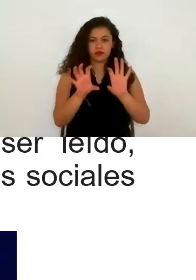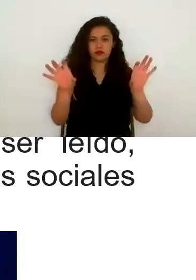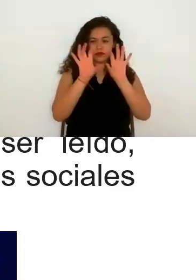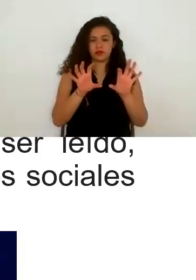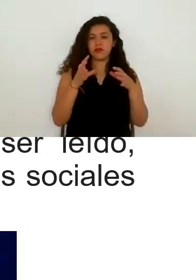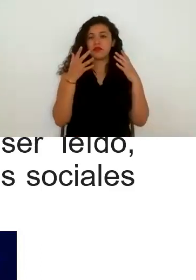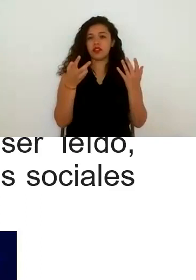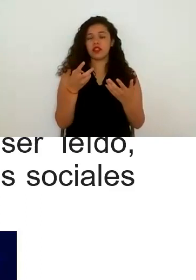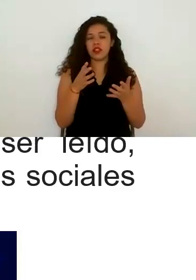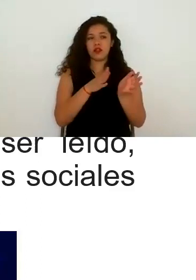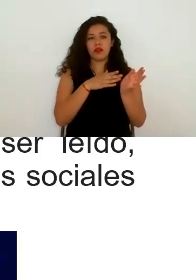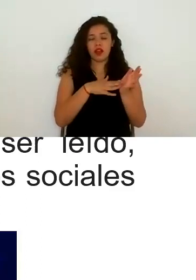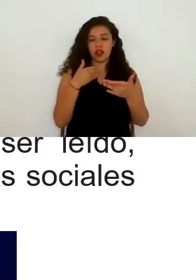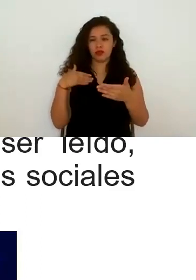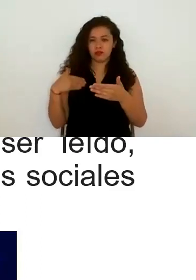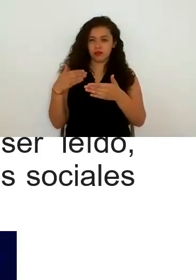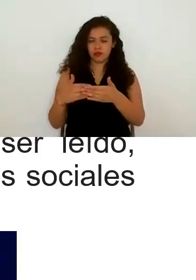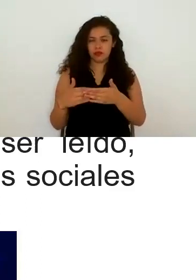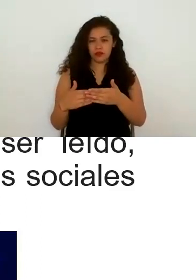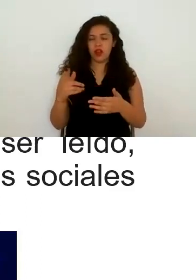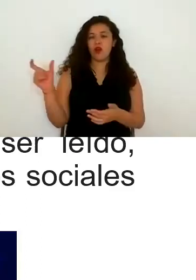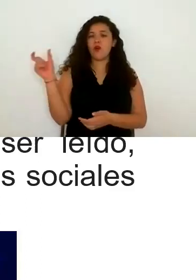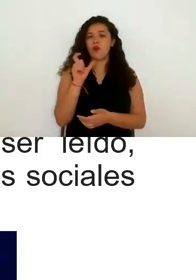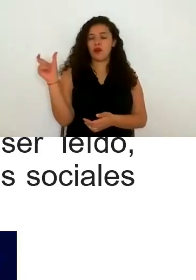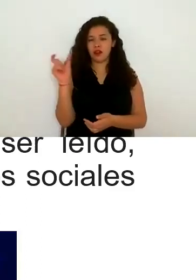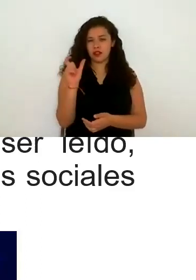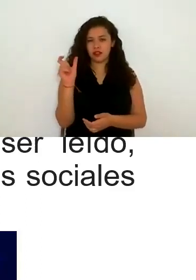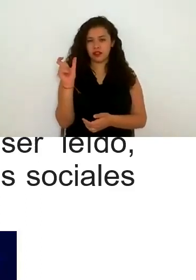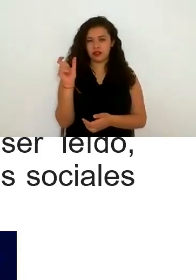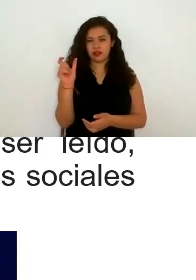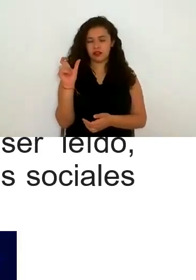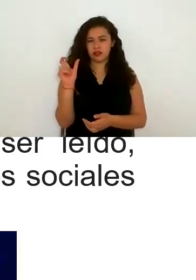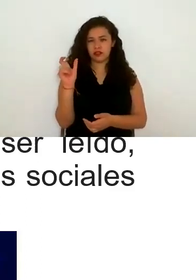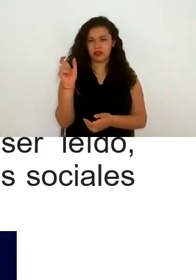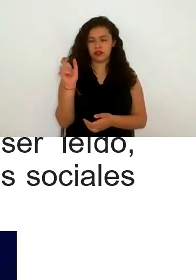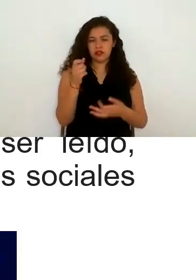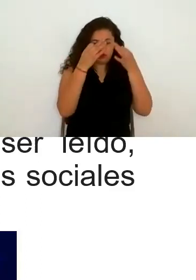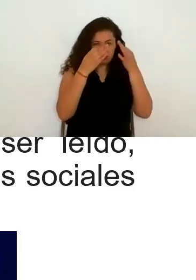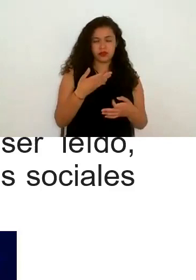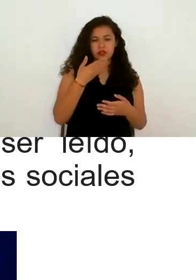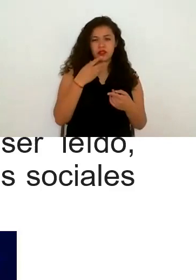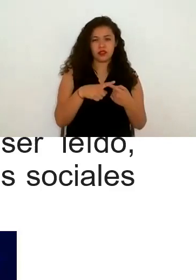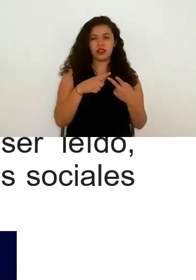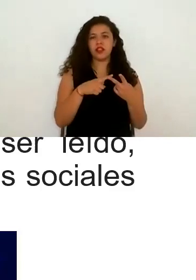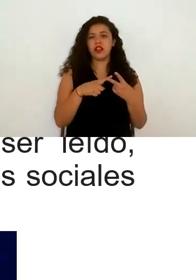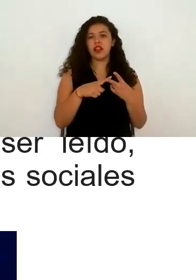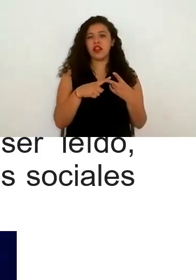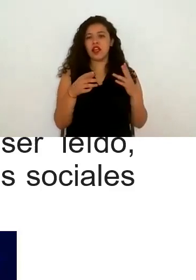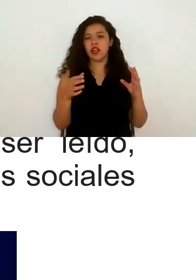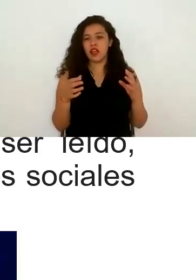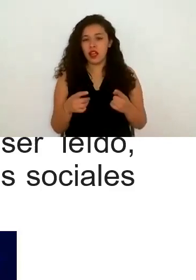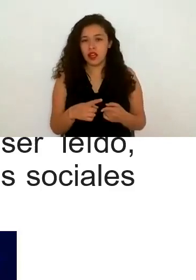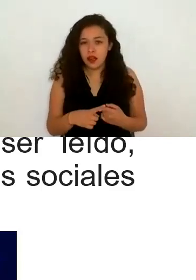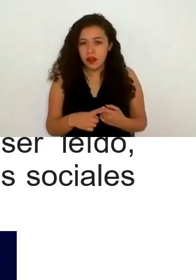un documento de archivo cuando garantizamos que tiene autenticidad, fiabilidad e integridad.